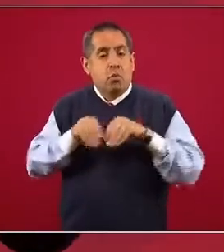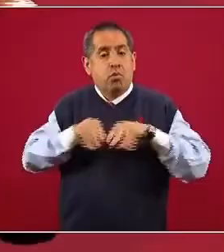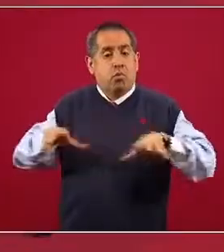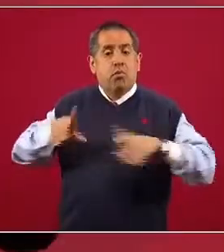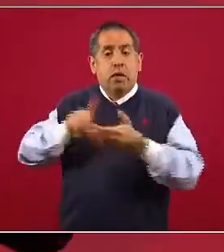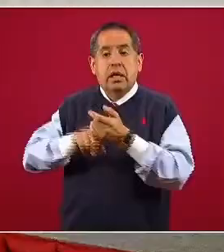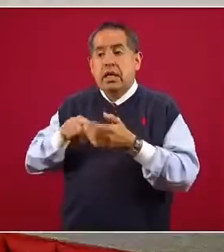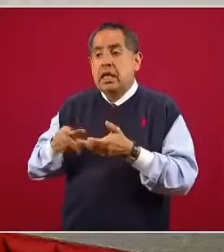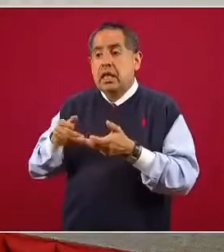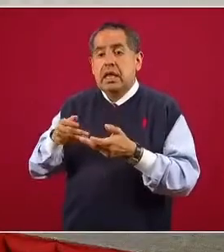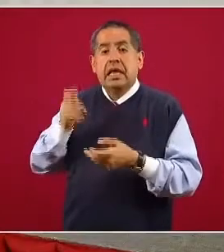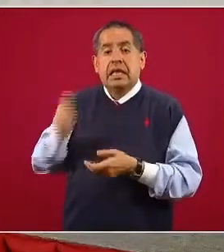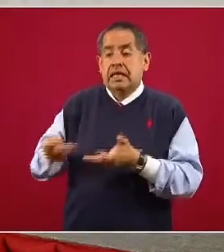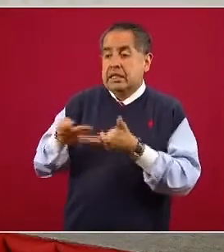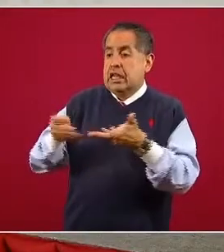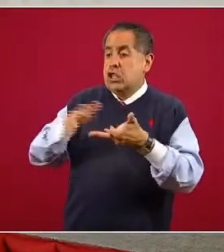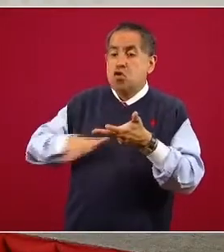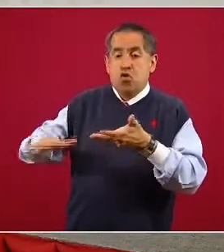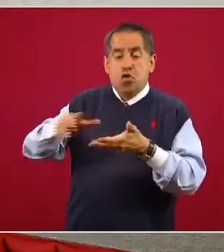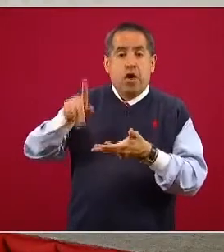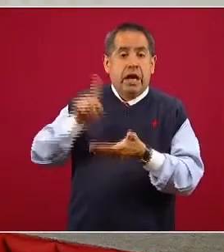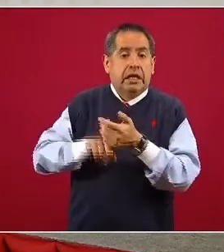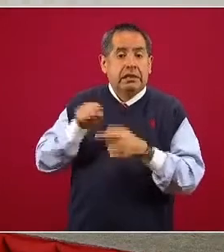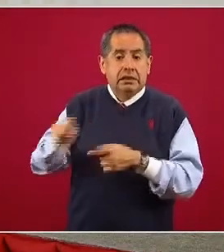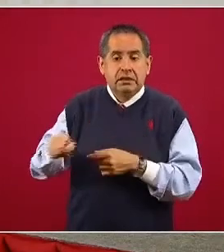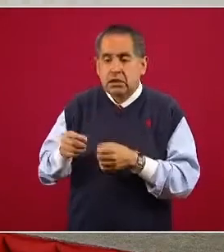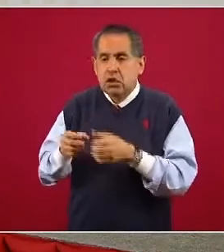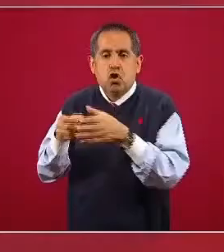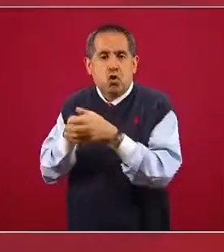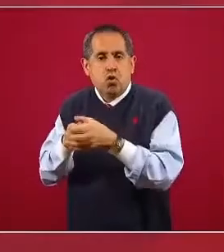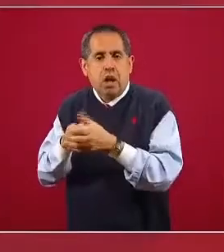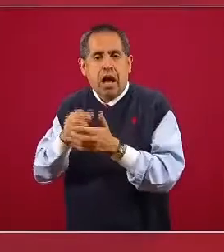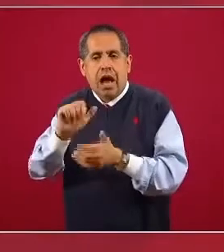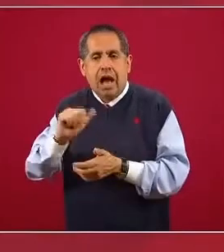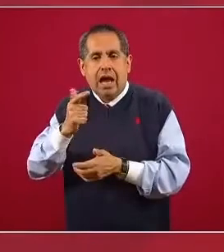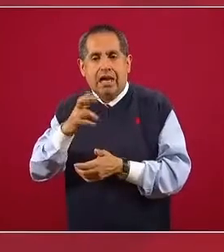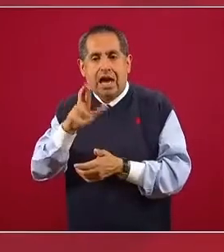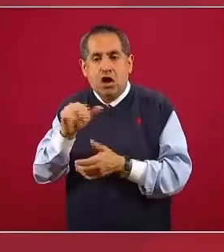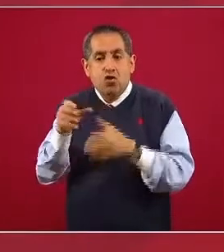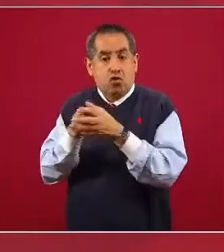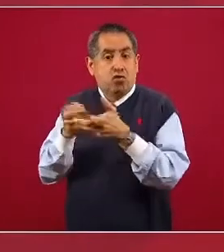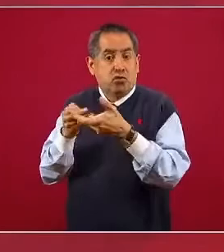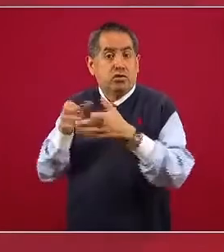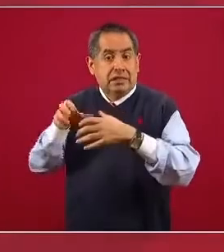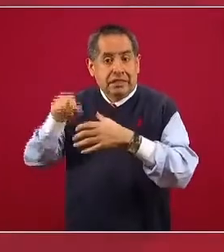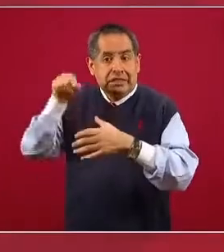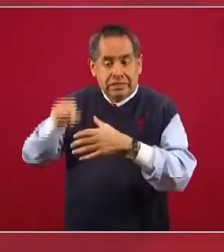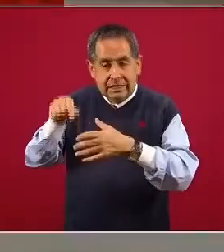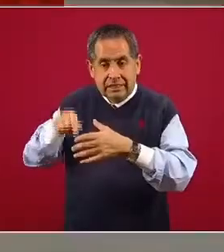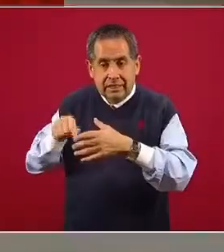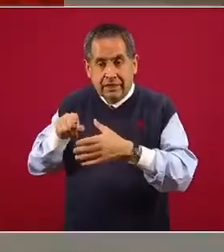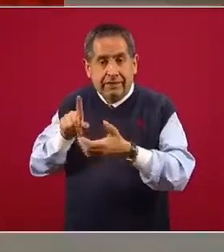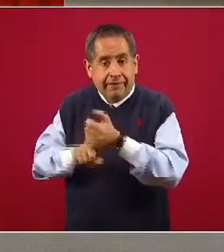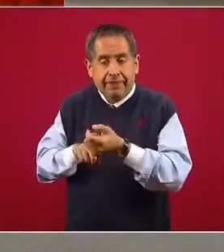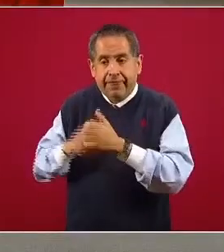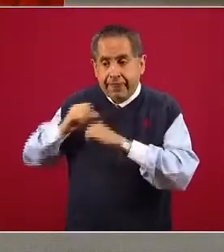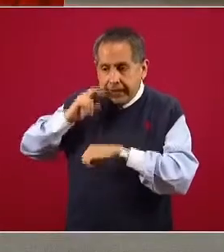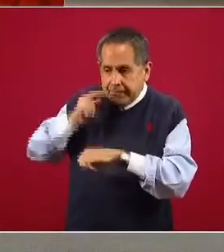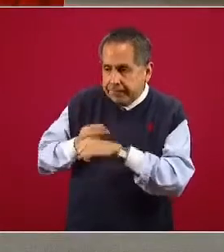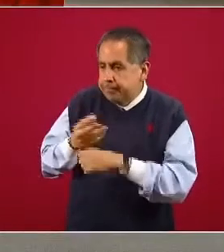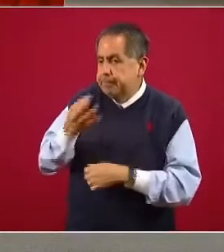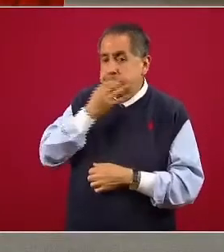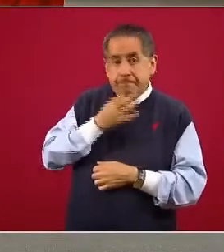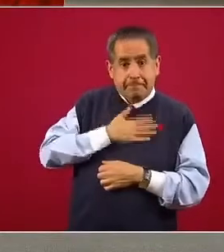la epidemia en el territorio, específicamente los núcleos agrarios, que son las unidades territoriales de la Procuraduría,